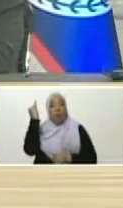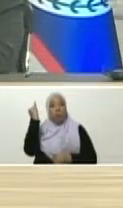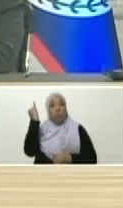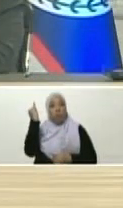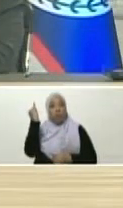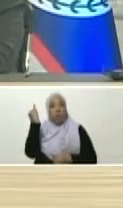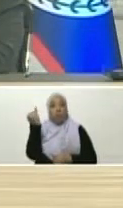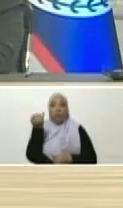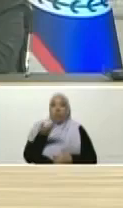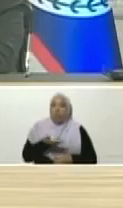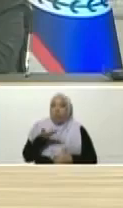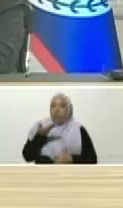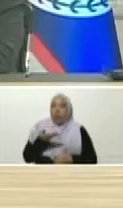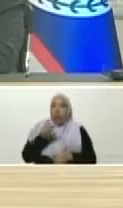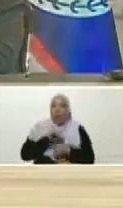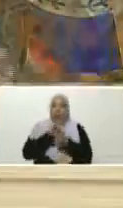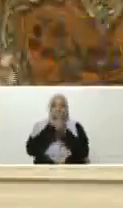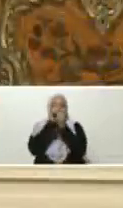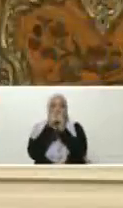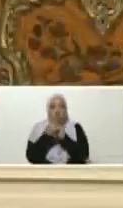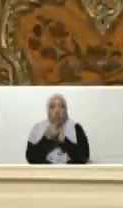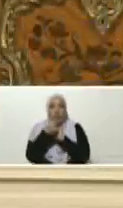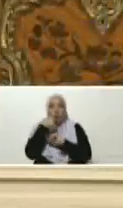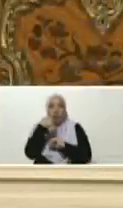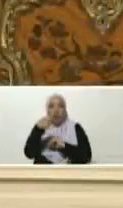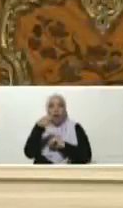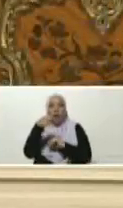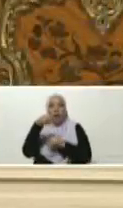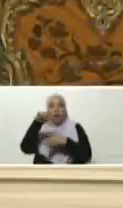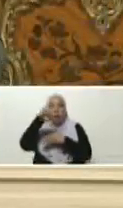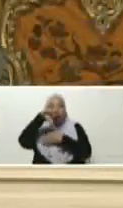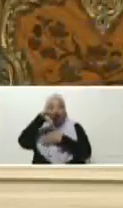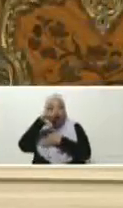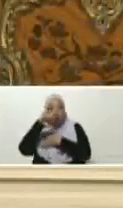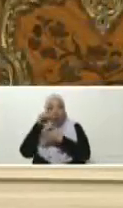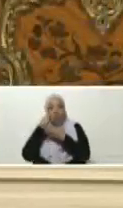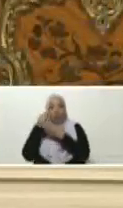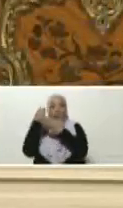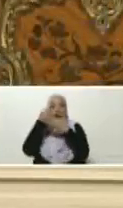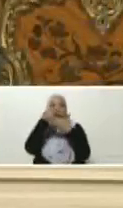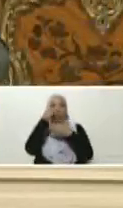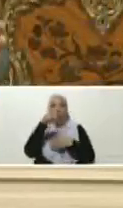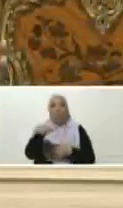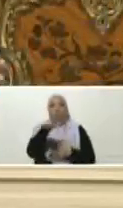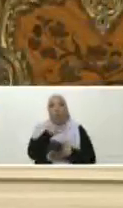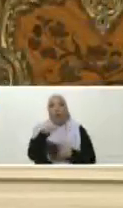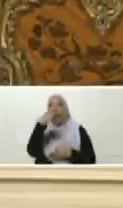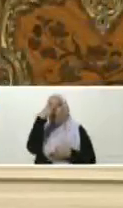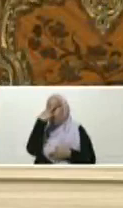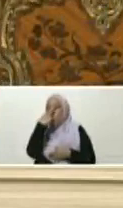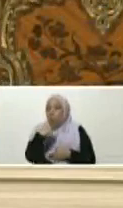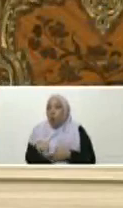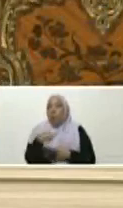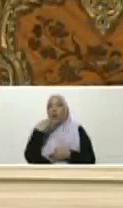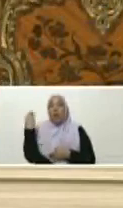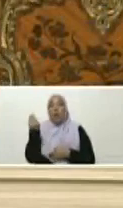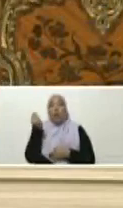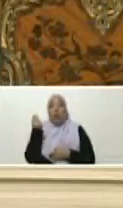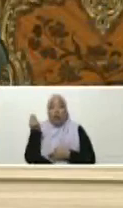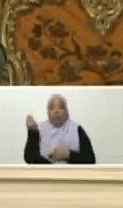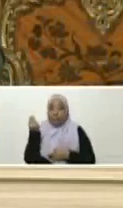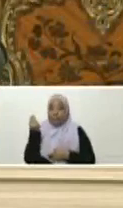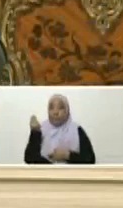que transformó la región y ayudó mucho a los países como Belice, para